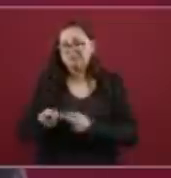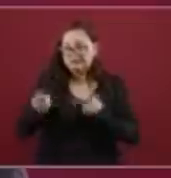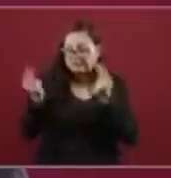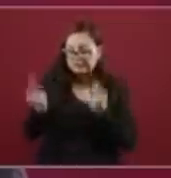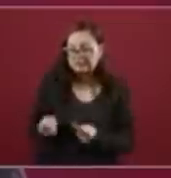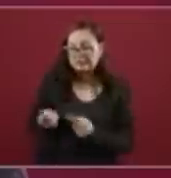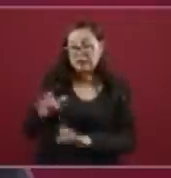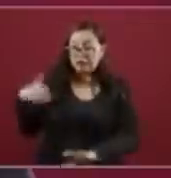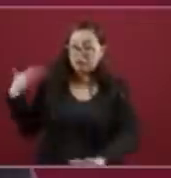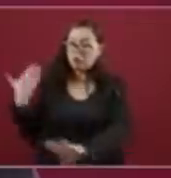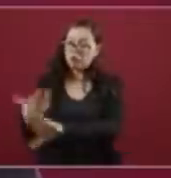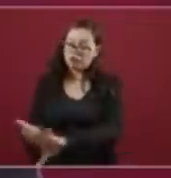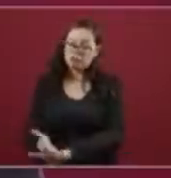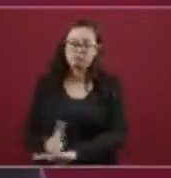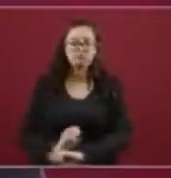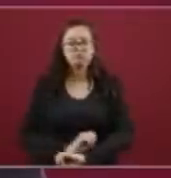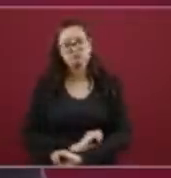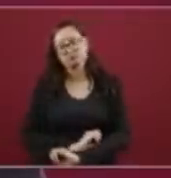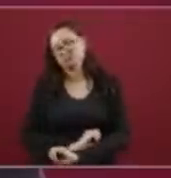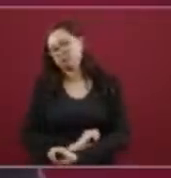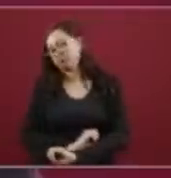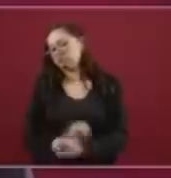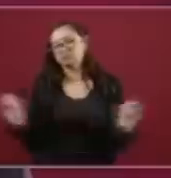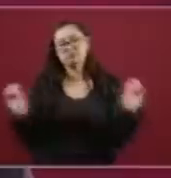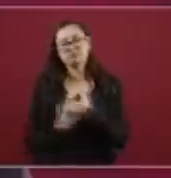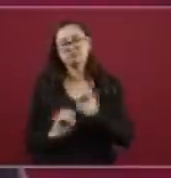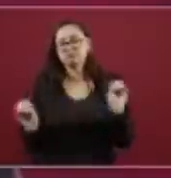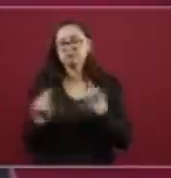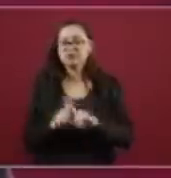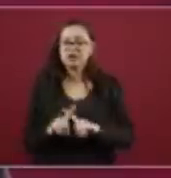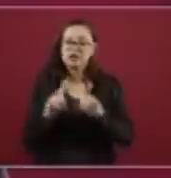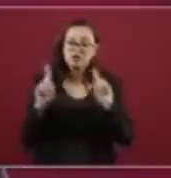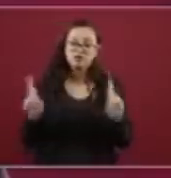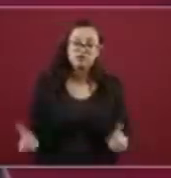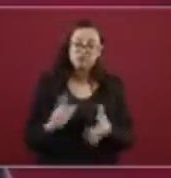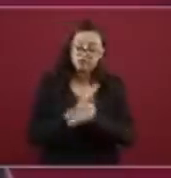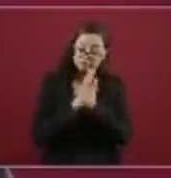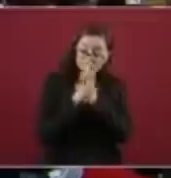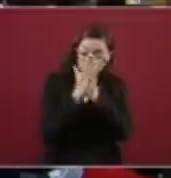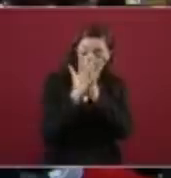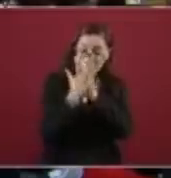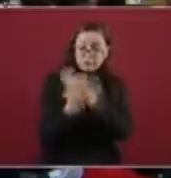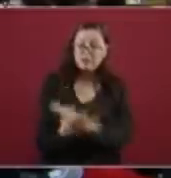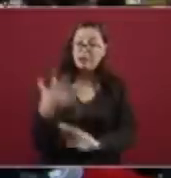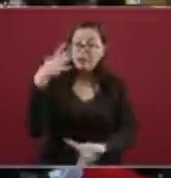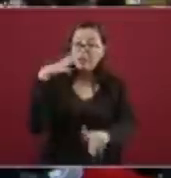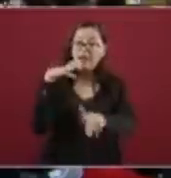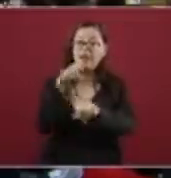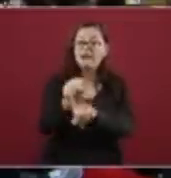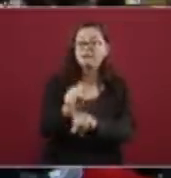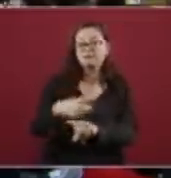necesitado. Al contrario, es para ellos. Es para